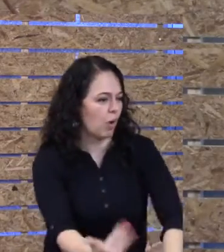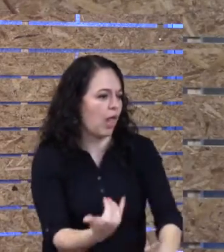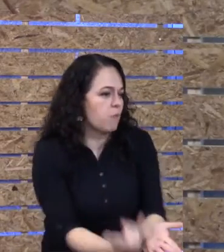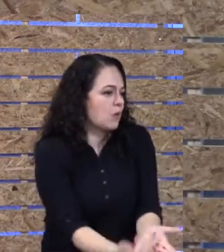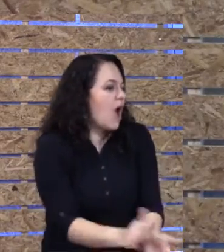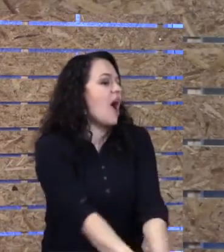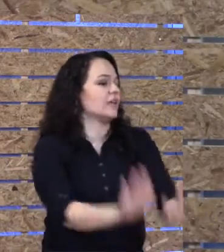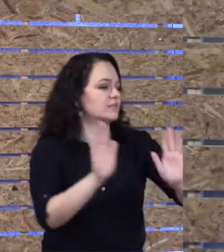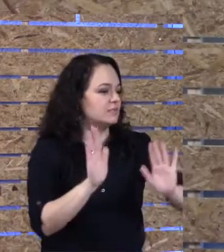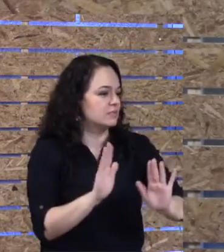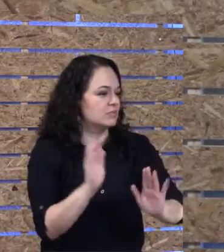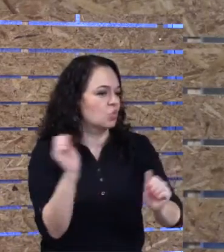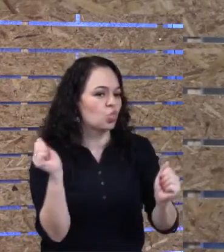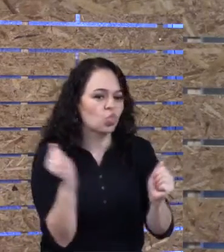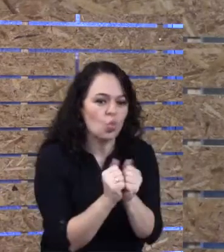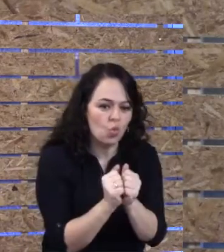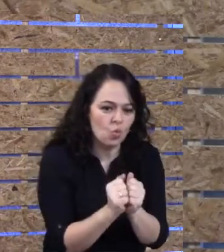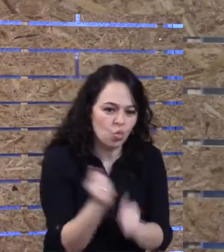De hecho,